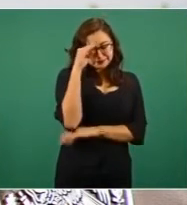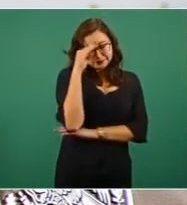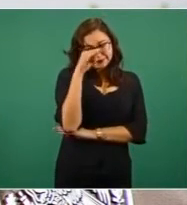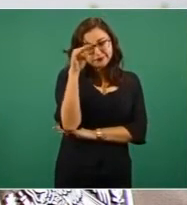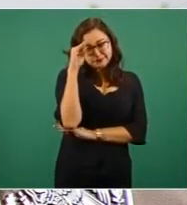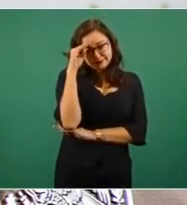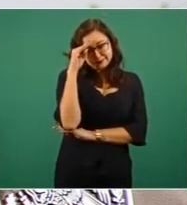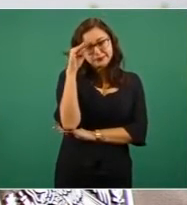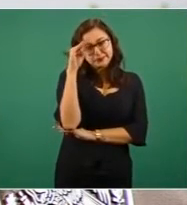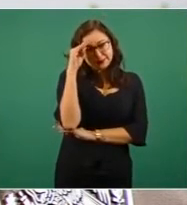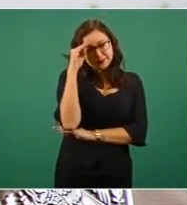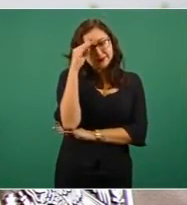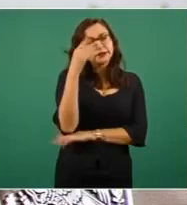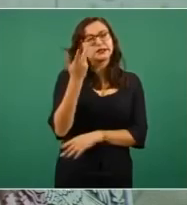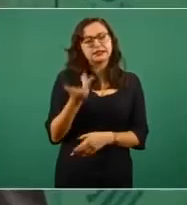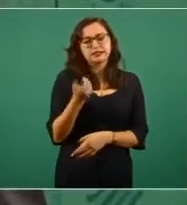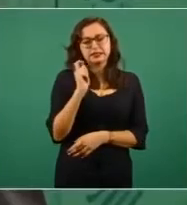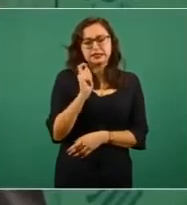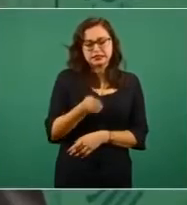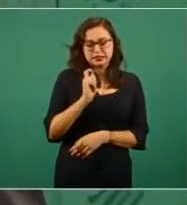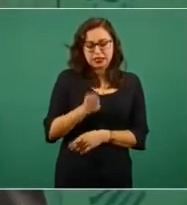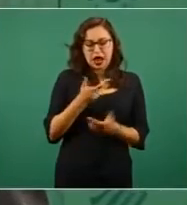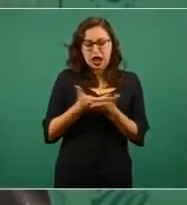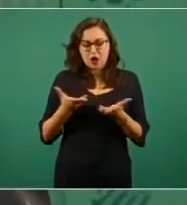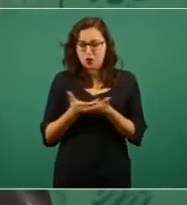los tiempos del post-COVID?